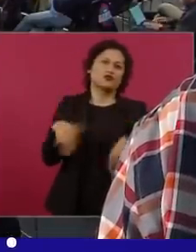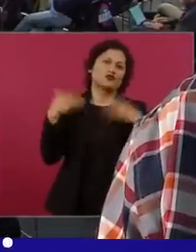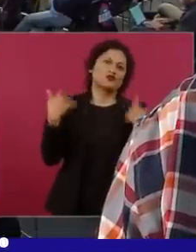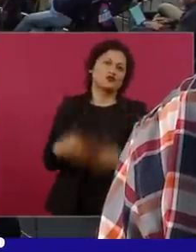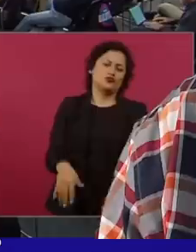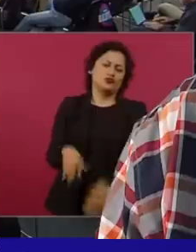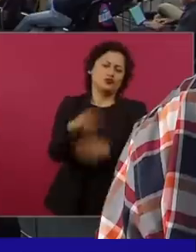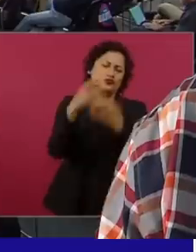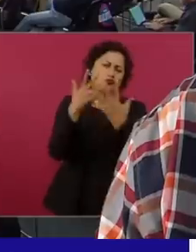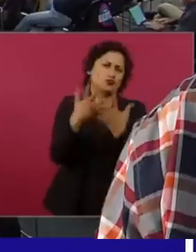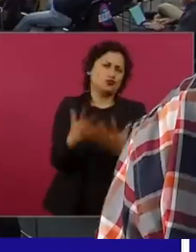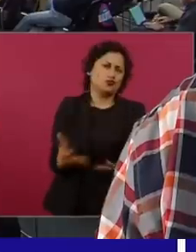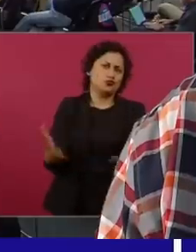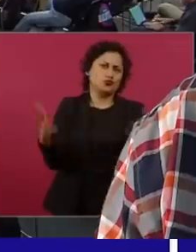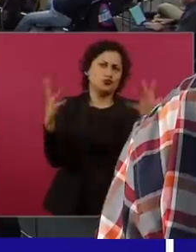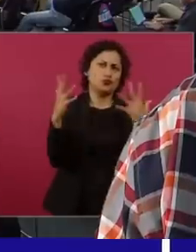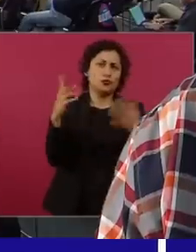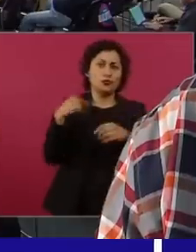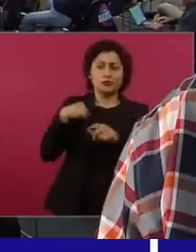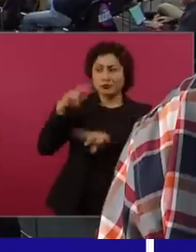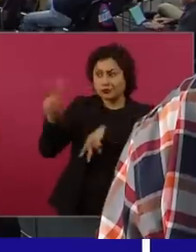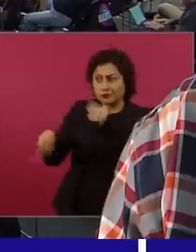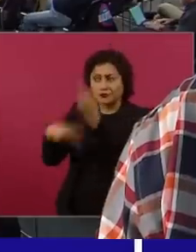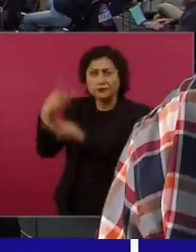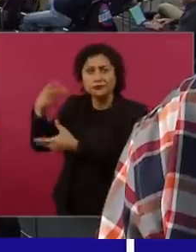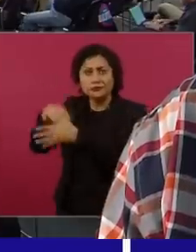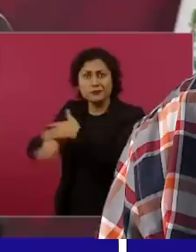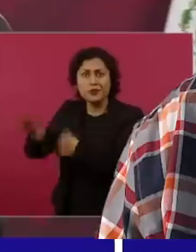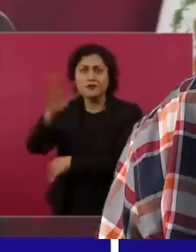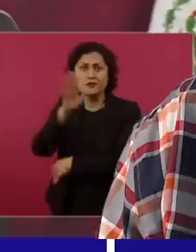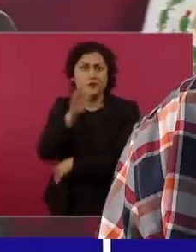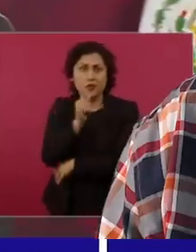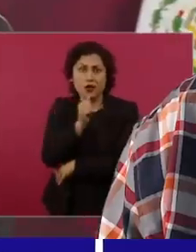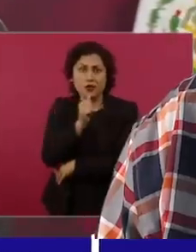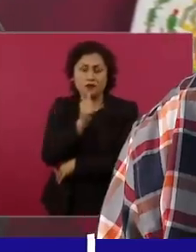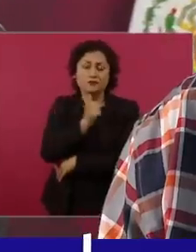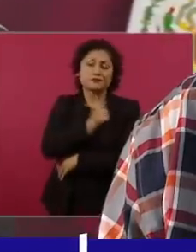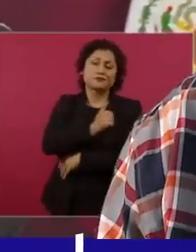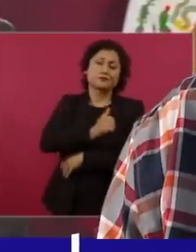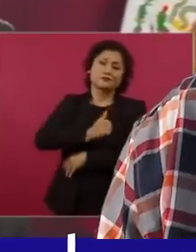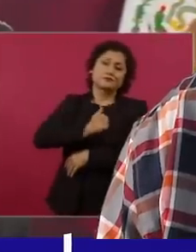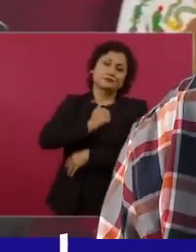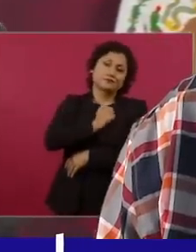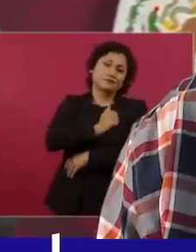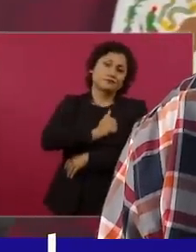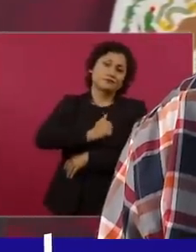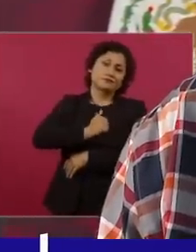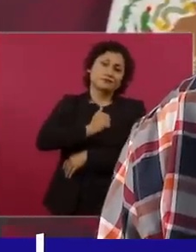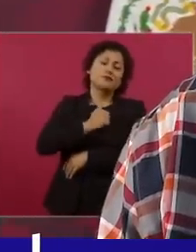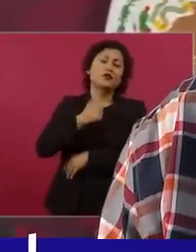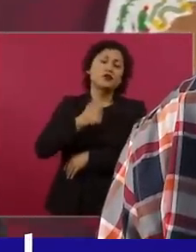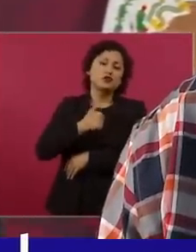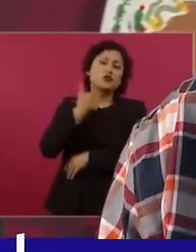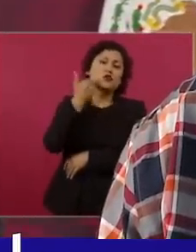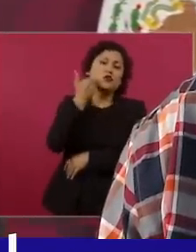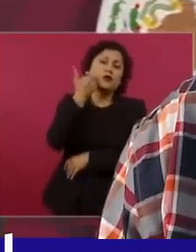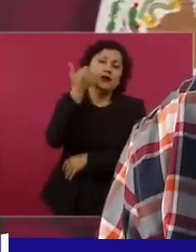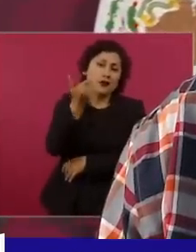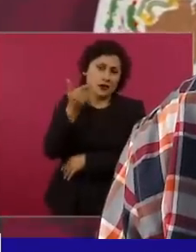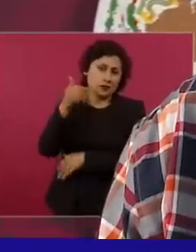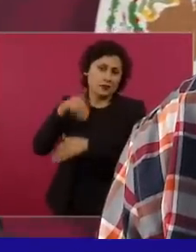Si no puedo ir a Perú, pues lo único que lamento es que no voy a poder ir a Machu Picchu, eso es lo